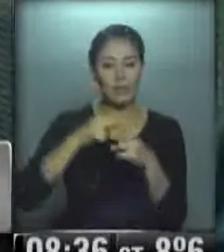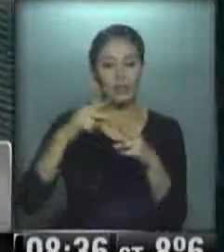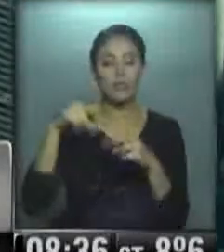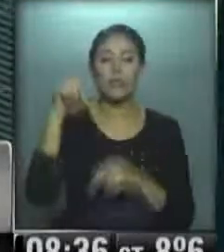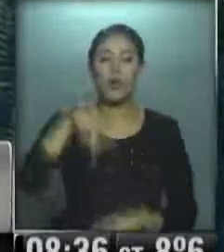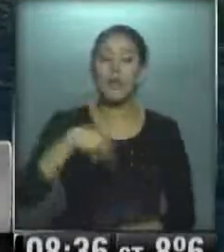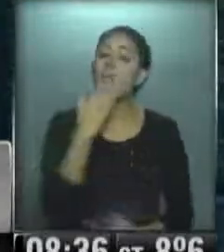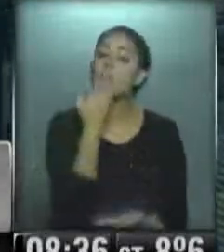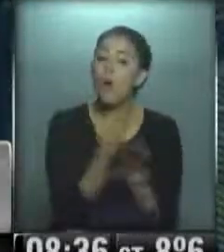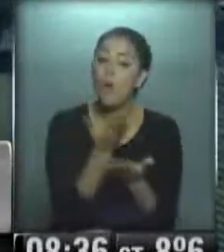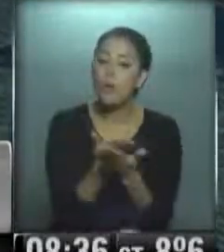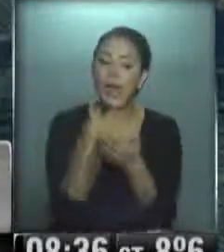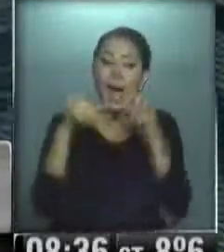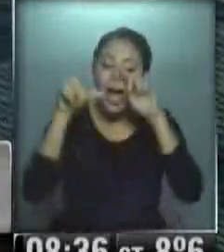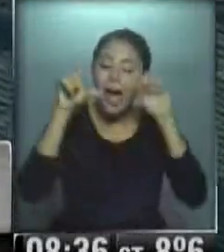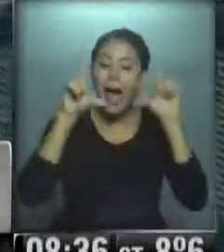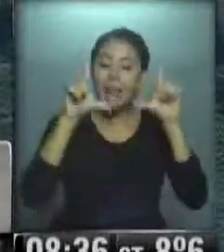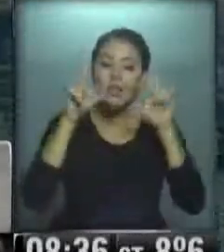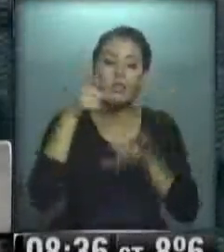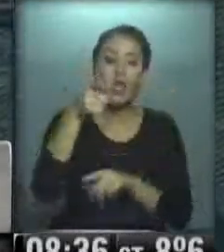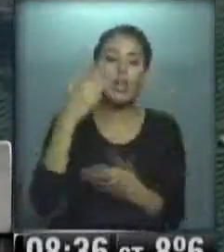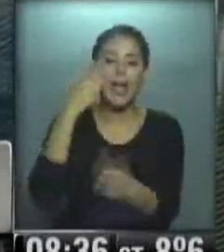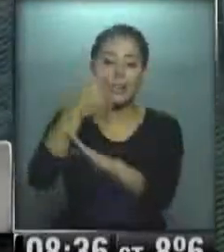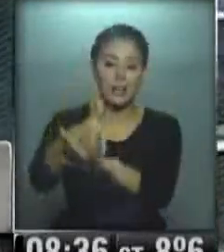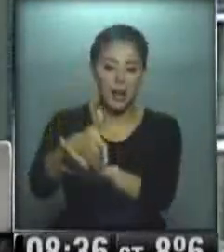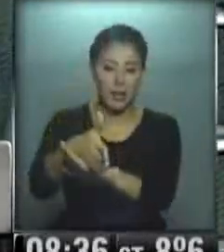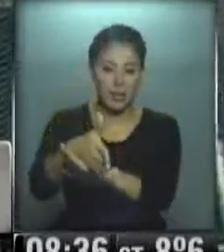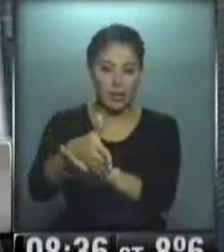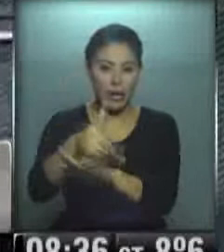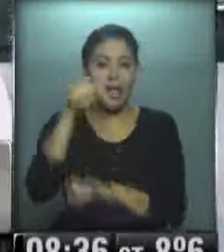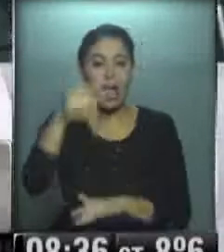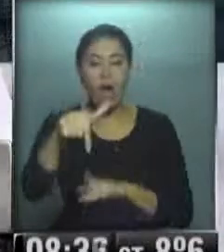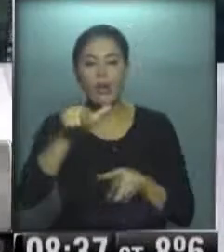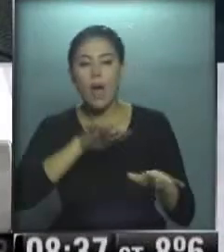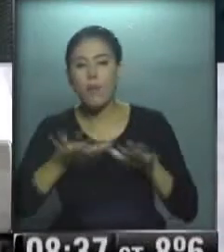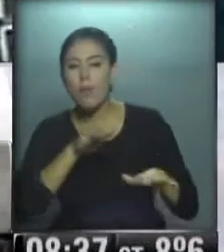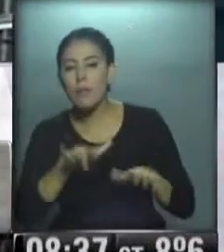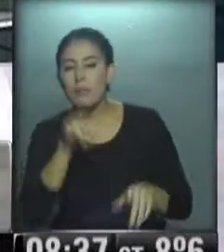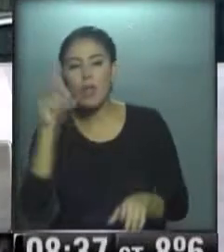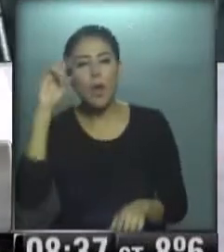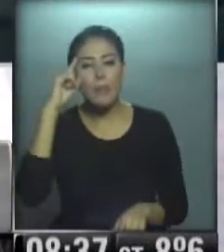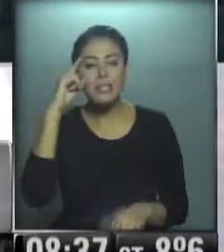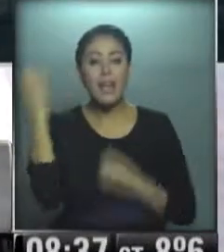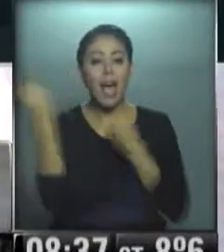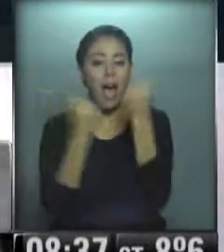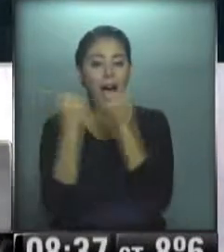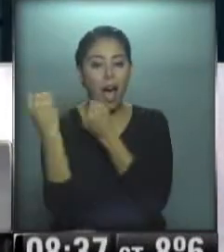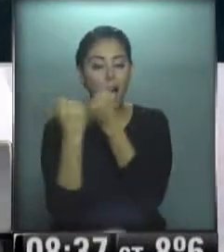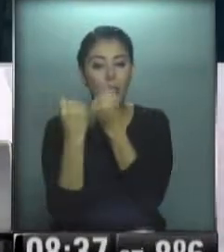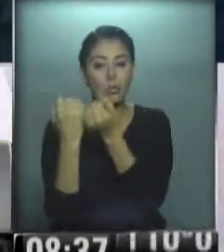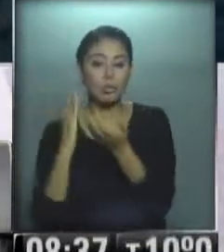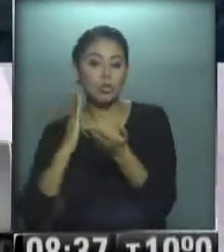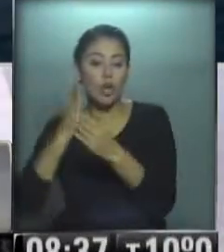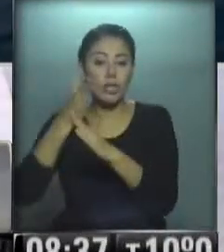propongo que estemos muy atentos a la entrada del tribunal porque ya hay movimiento imagínate que cada auto que aparece